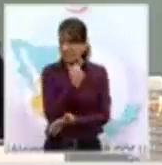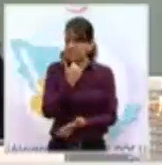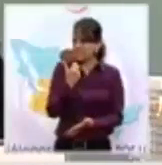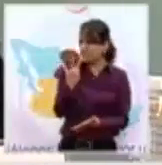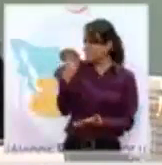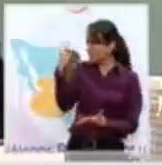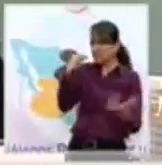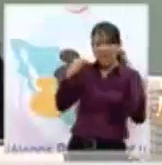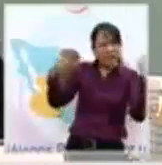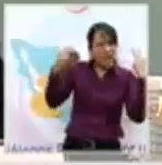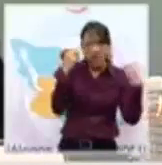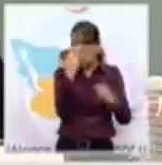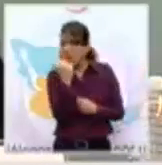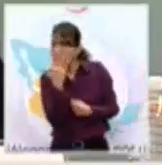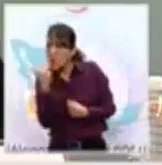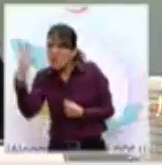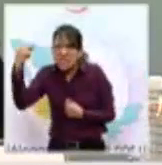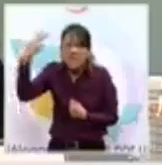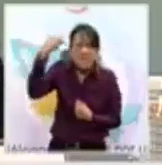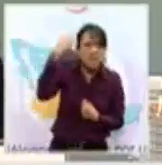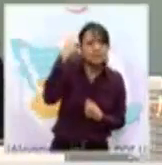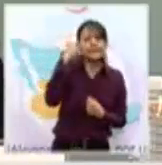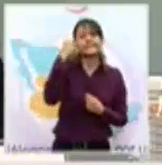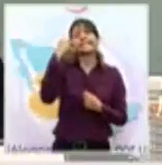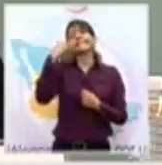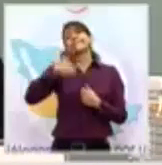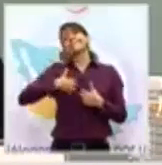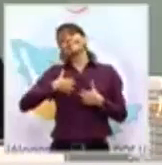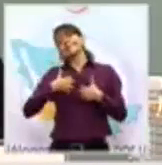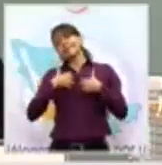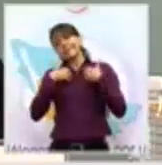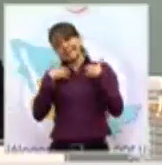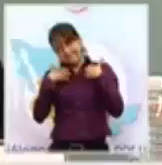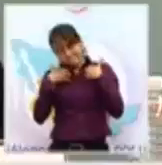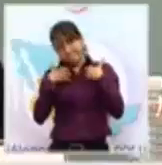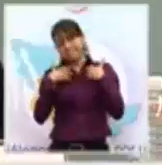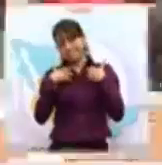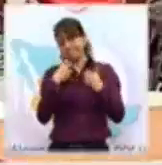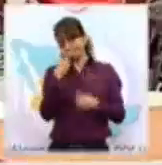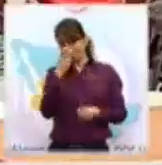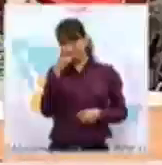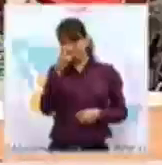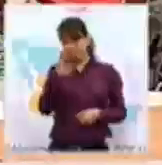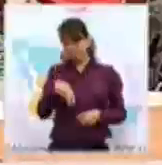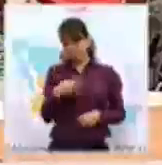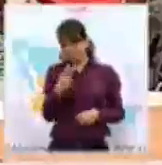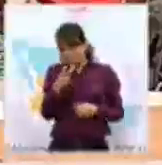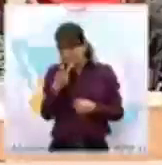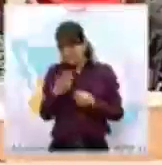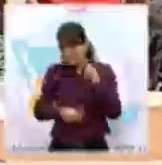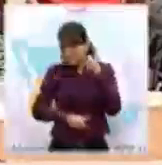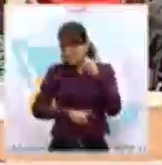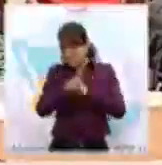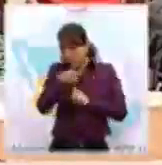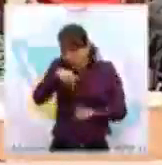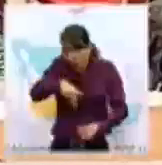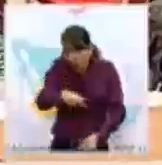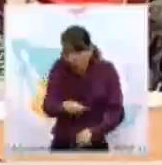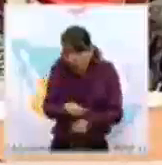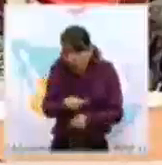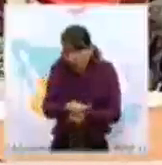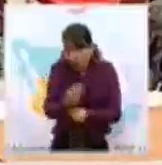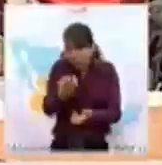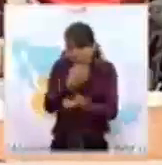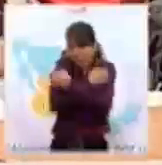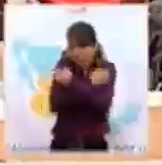Y me impresiona cómo este asunto es algo que está muy, muy extendido en el sistema educativo. No